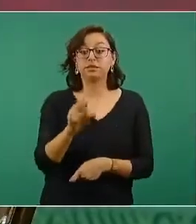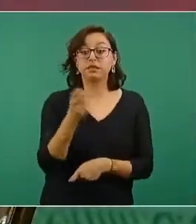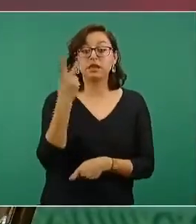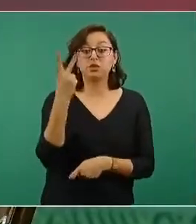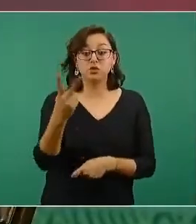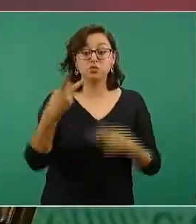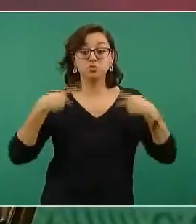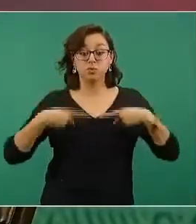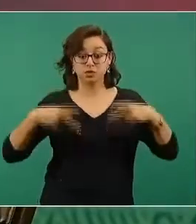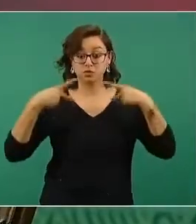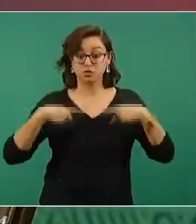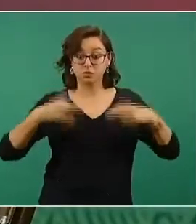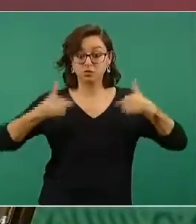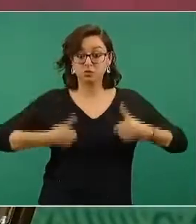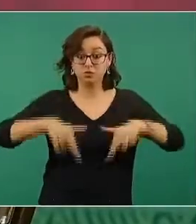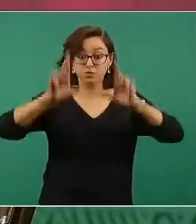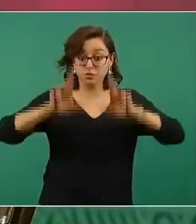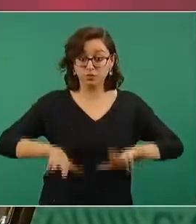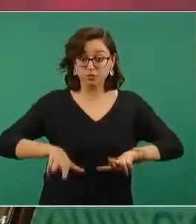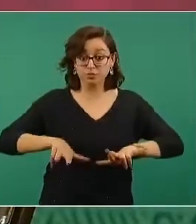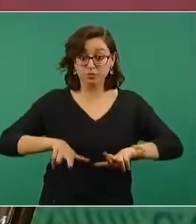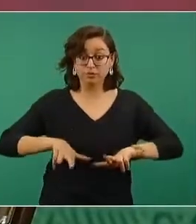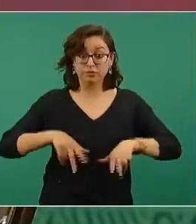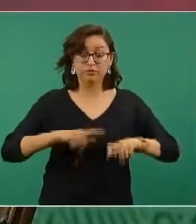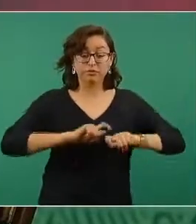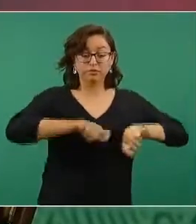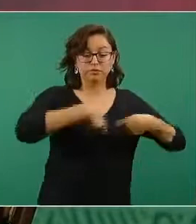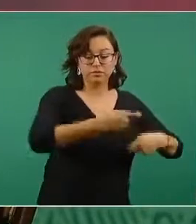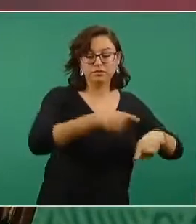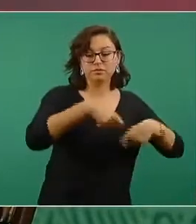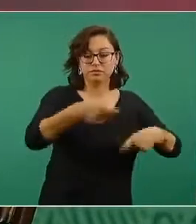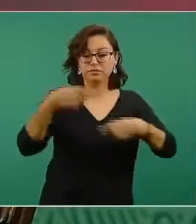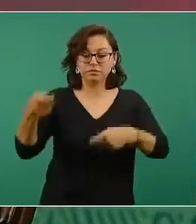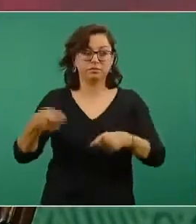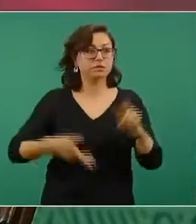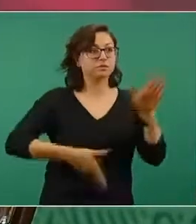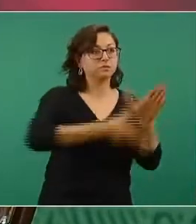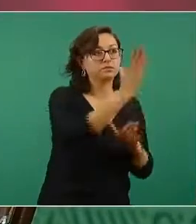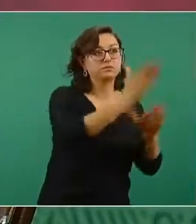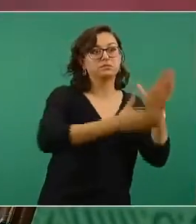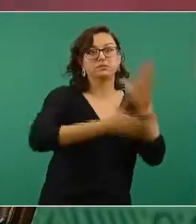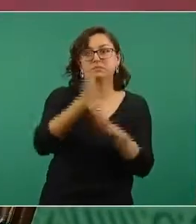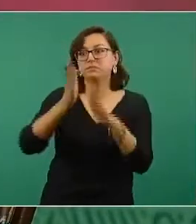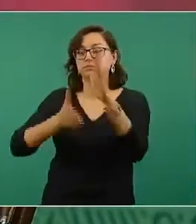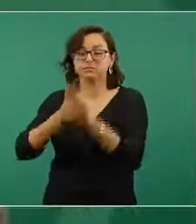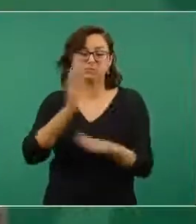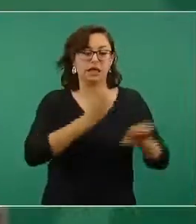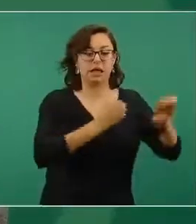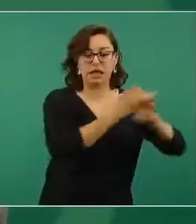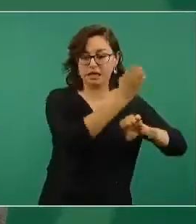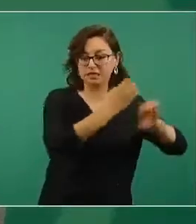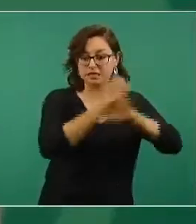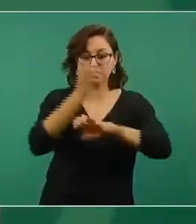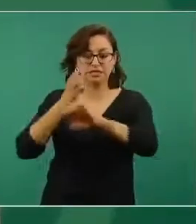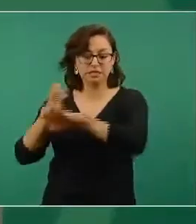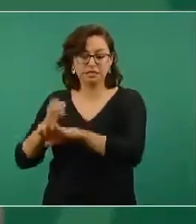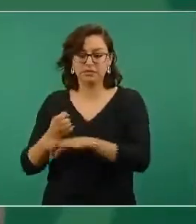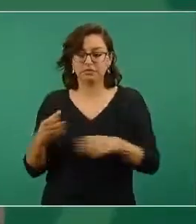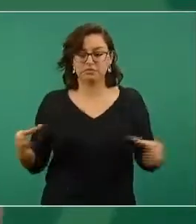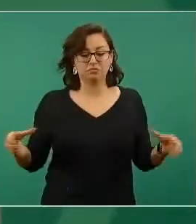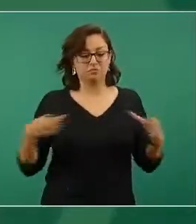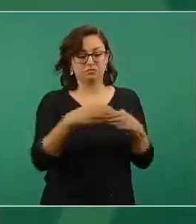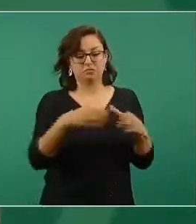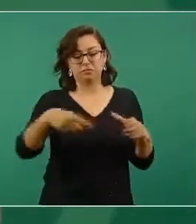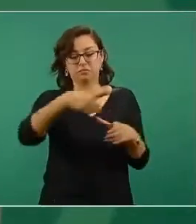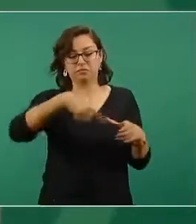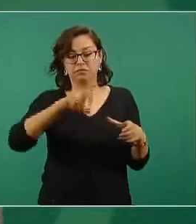federales. O sea, 32 enlaces estatales de la estrategia federal. En general son, todos ellos, también